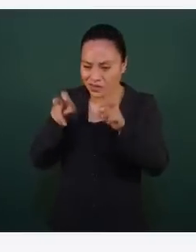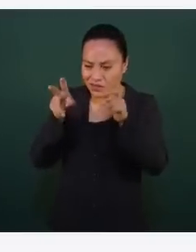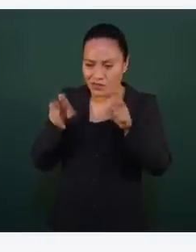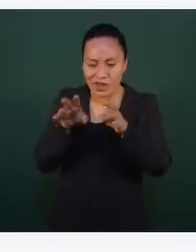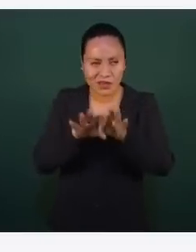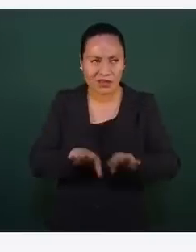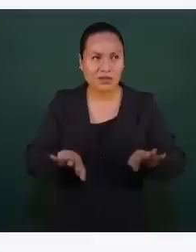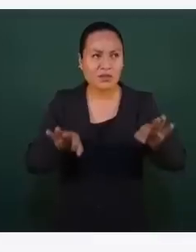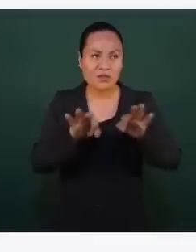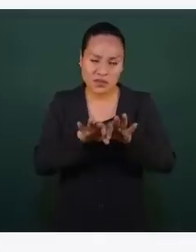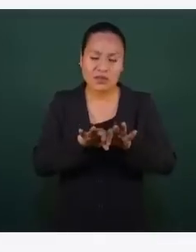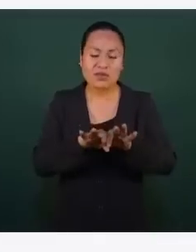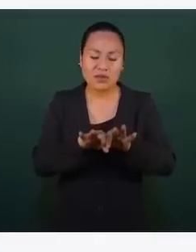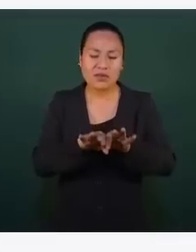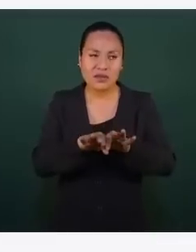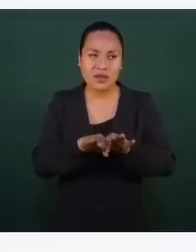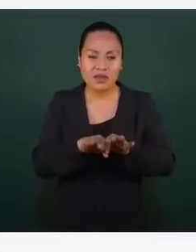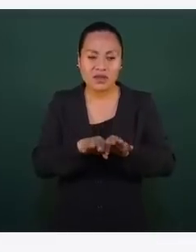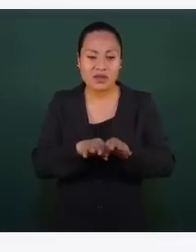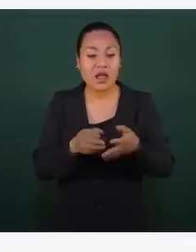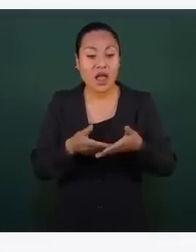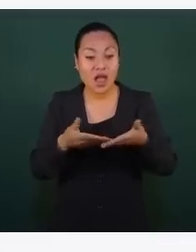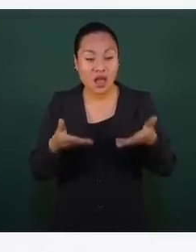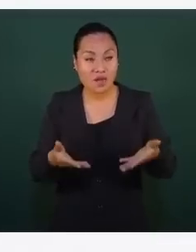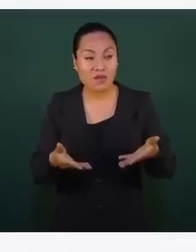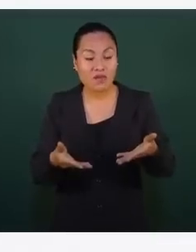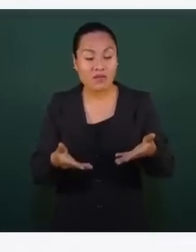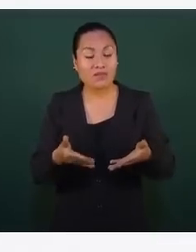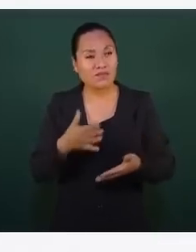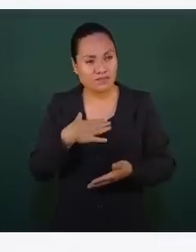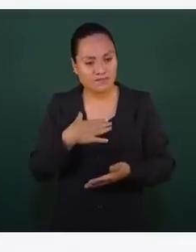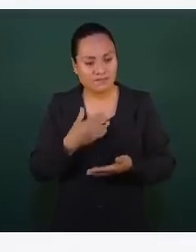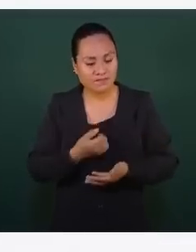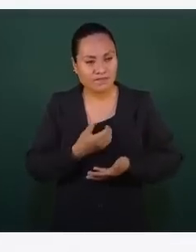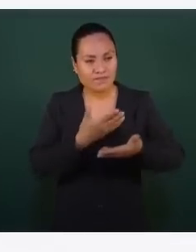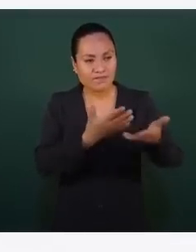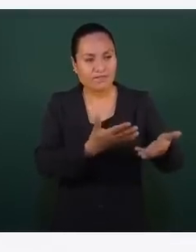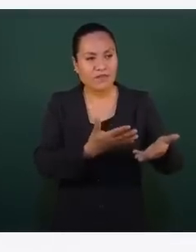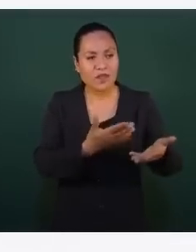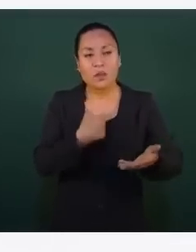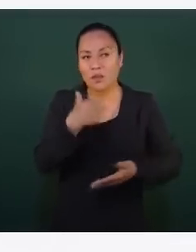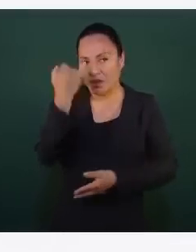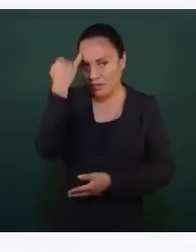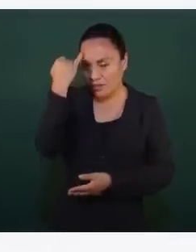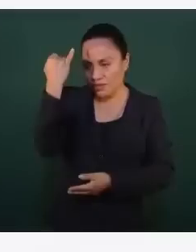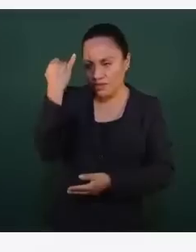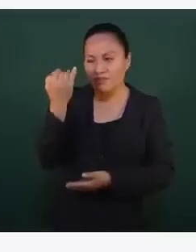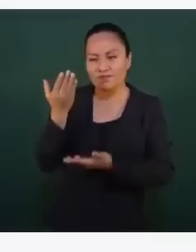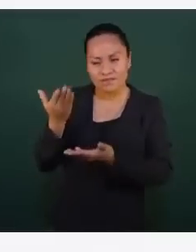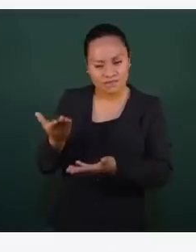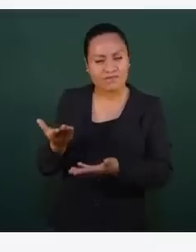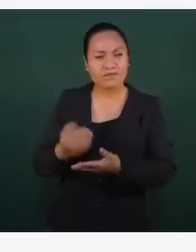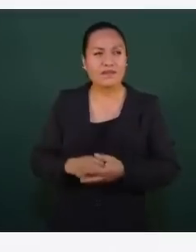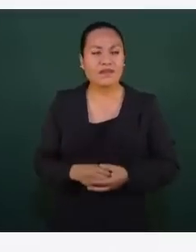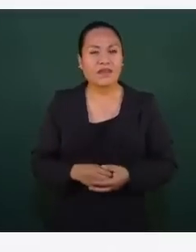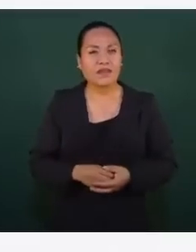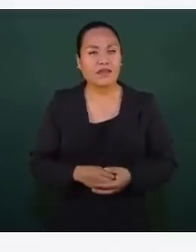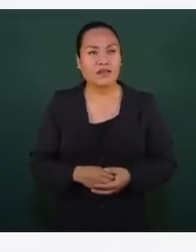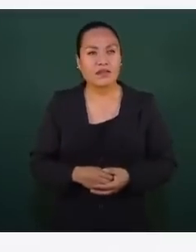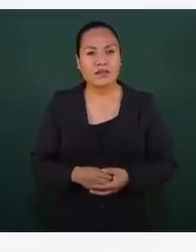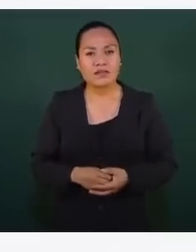desde ahora manifestarle mi percepción de que no será